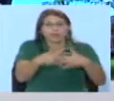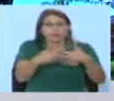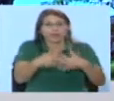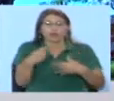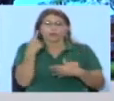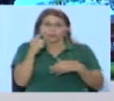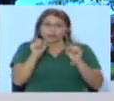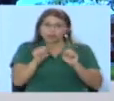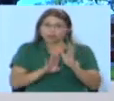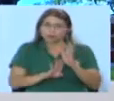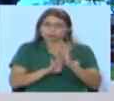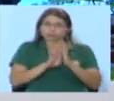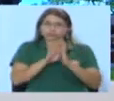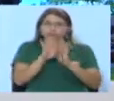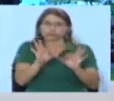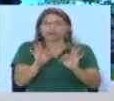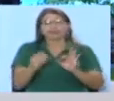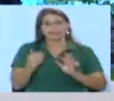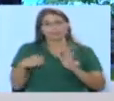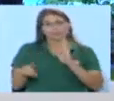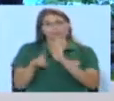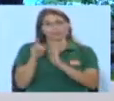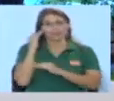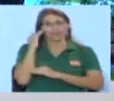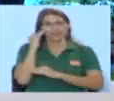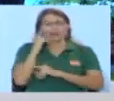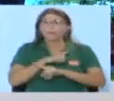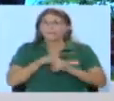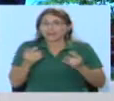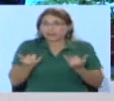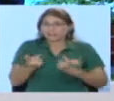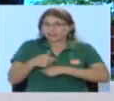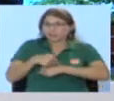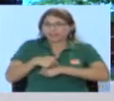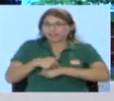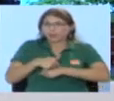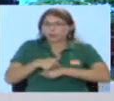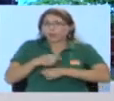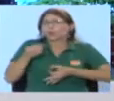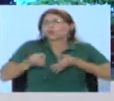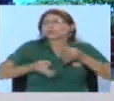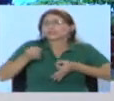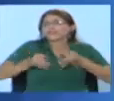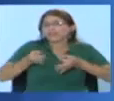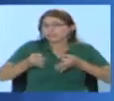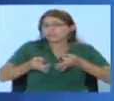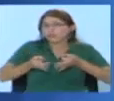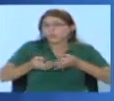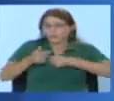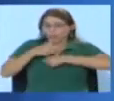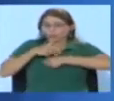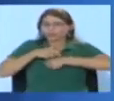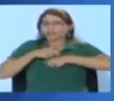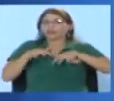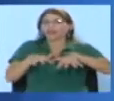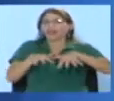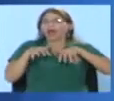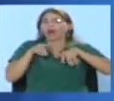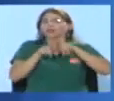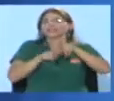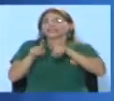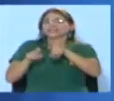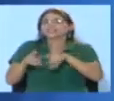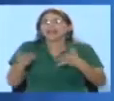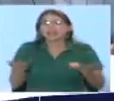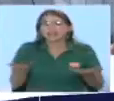saberlo. Pero la argumentación central en este momento que tenemos en el proceso de audiencia es que todas estas